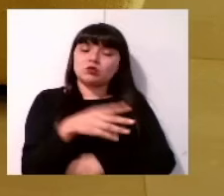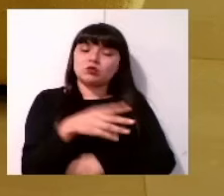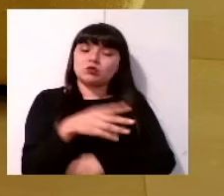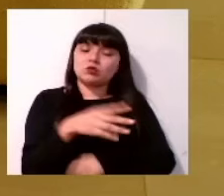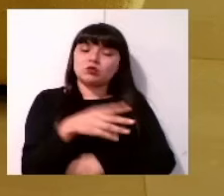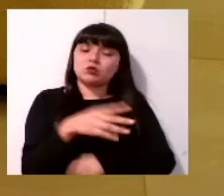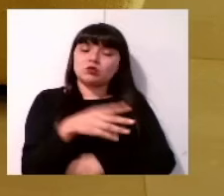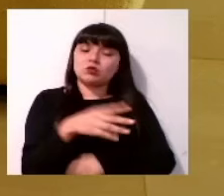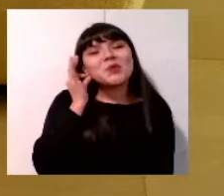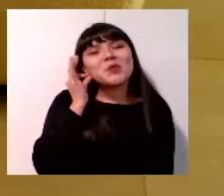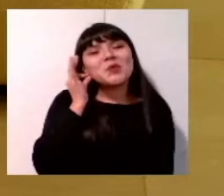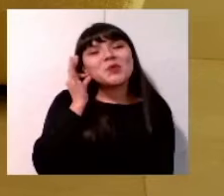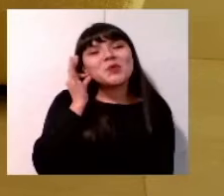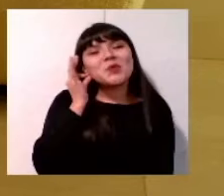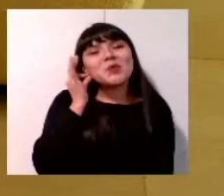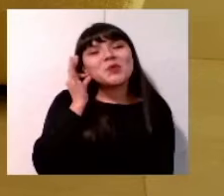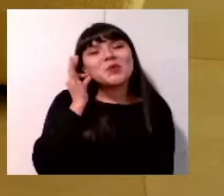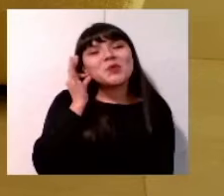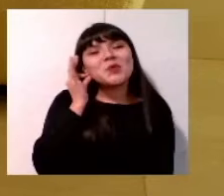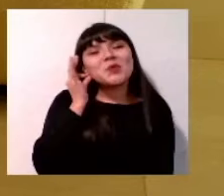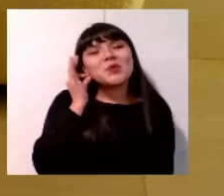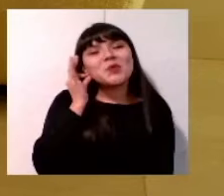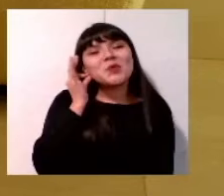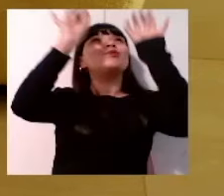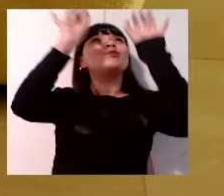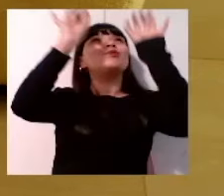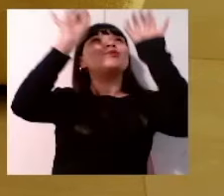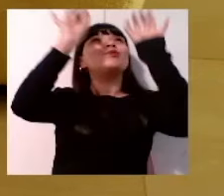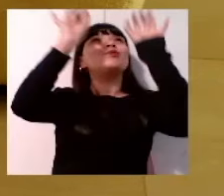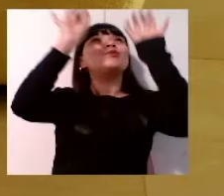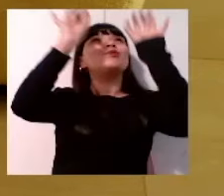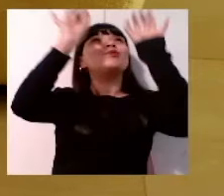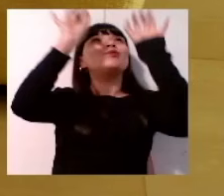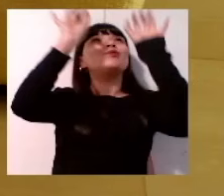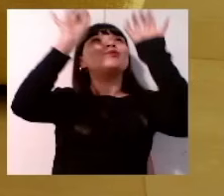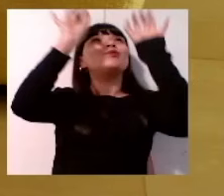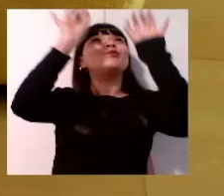brillan en las paredes, o uno les pone como el mundo en el techo, por ejemplo. ¿Es